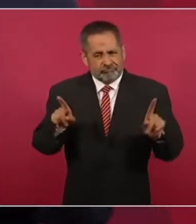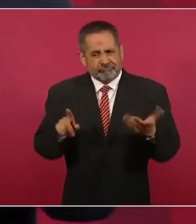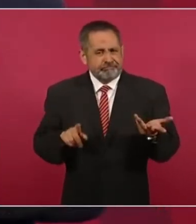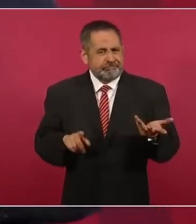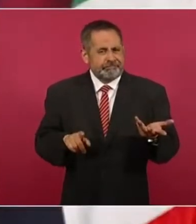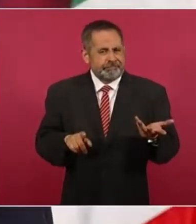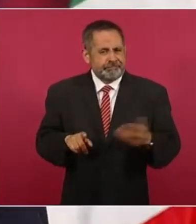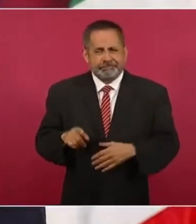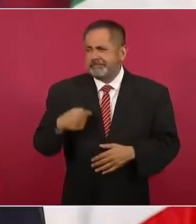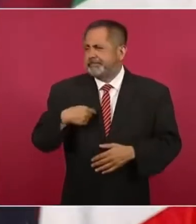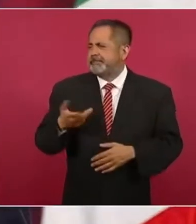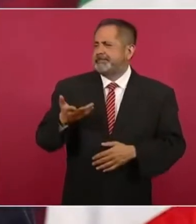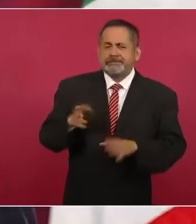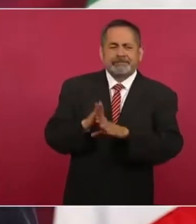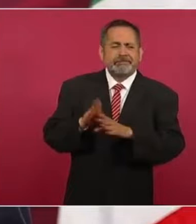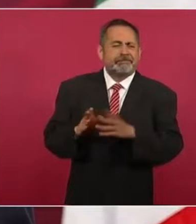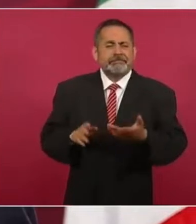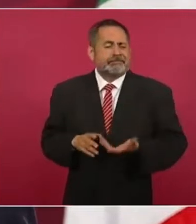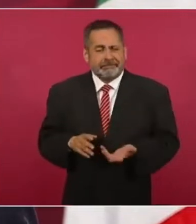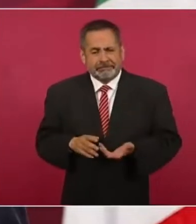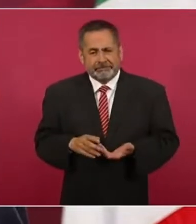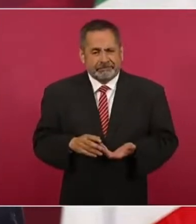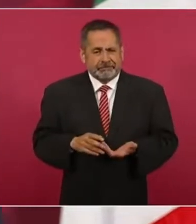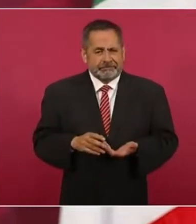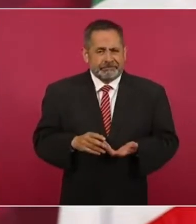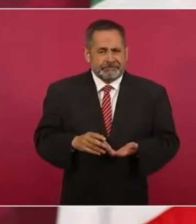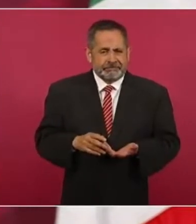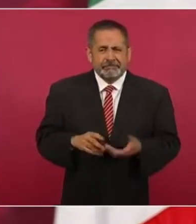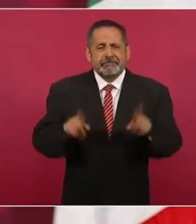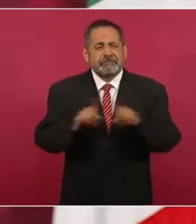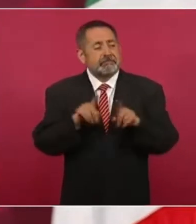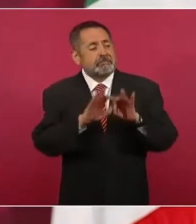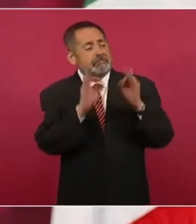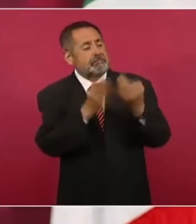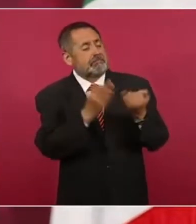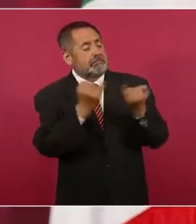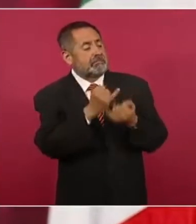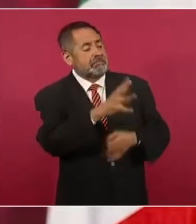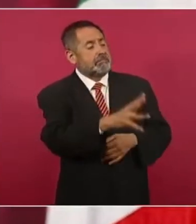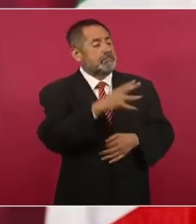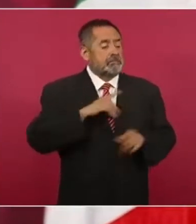¿Cómo vamos a estar con la misma